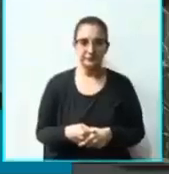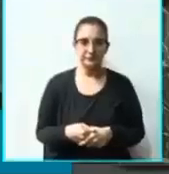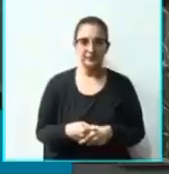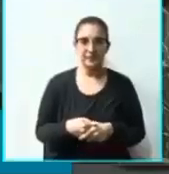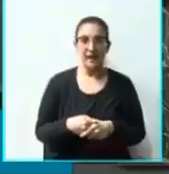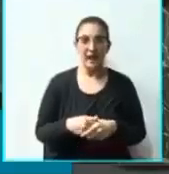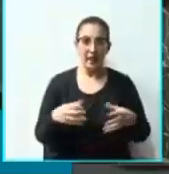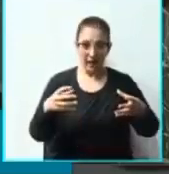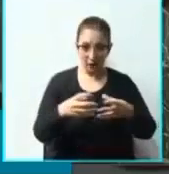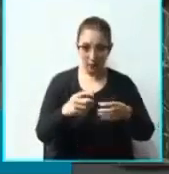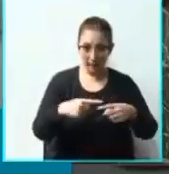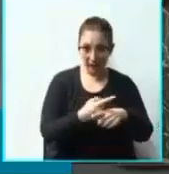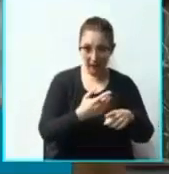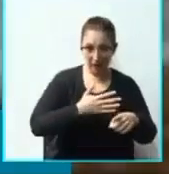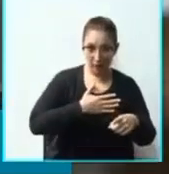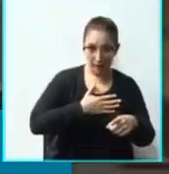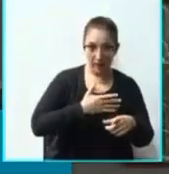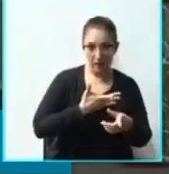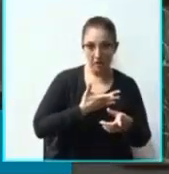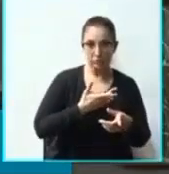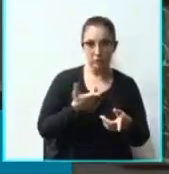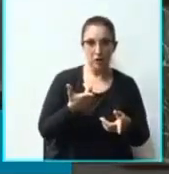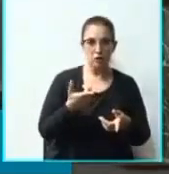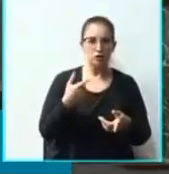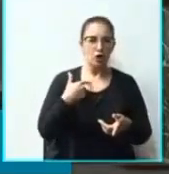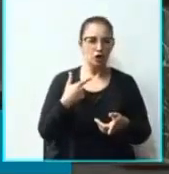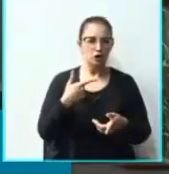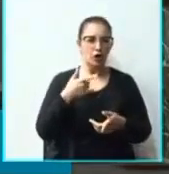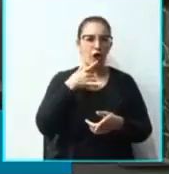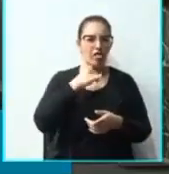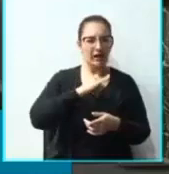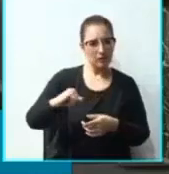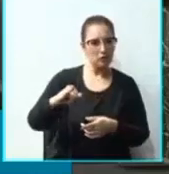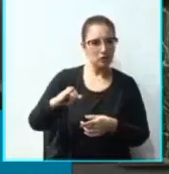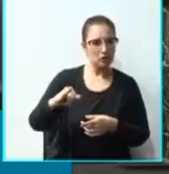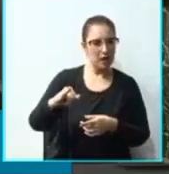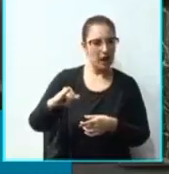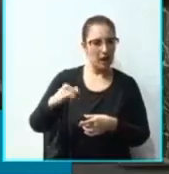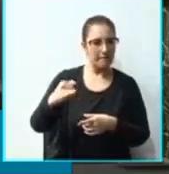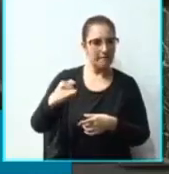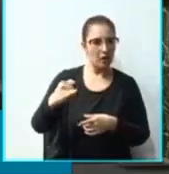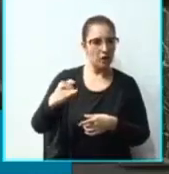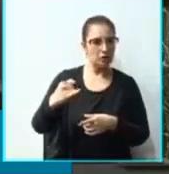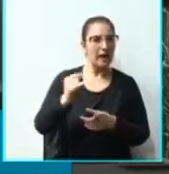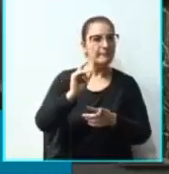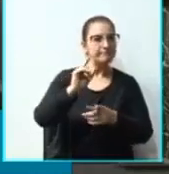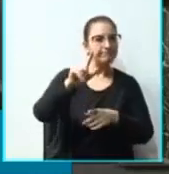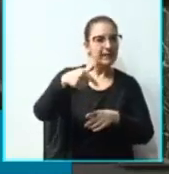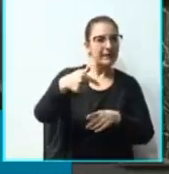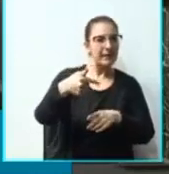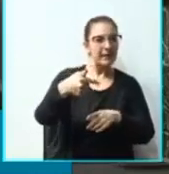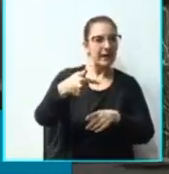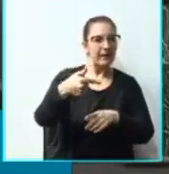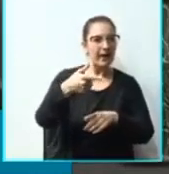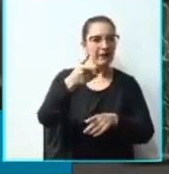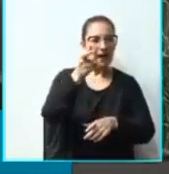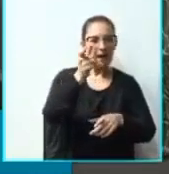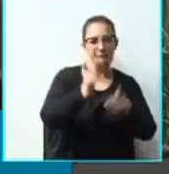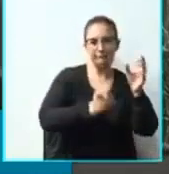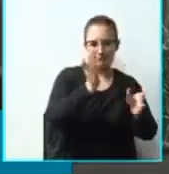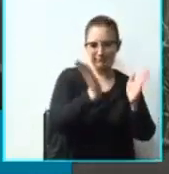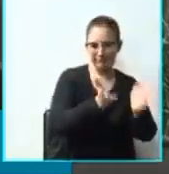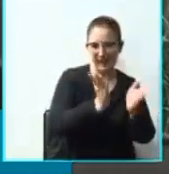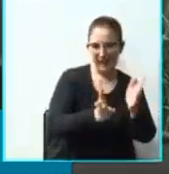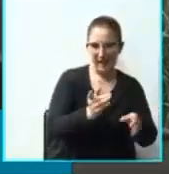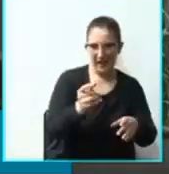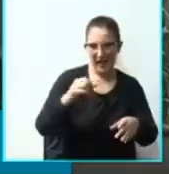Desde la izquierda he sabido, siempre hemos denunciado las consecuencias del genocidio en nuestro país, y